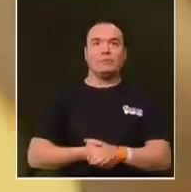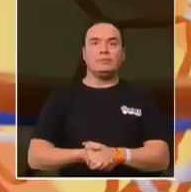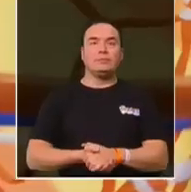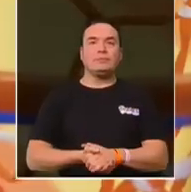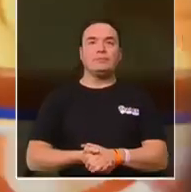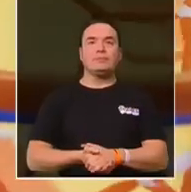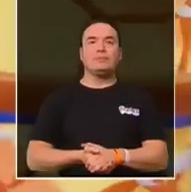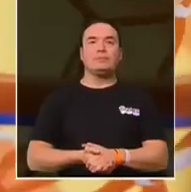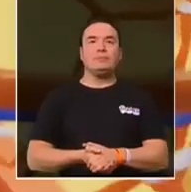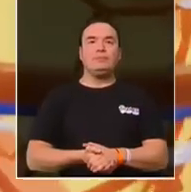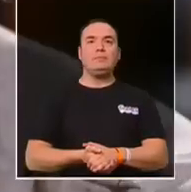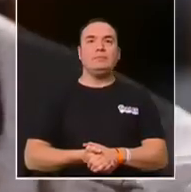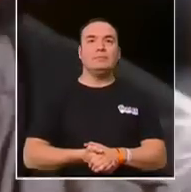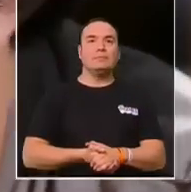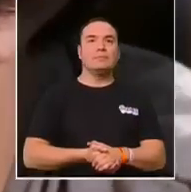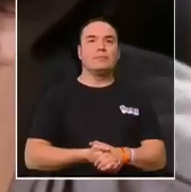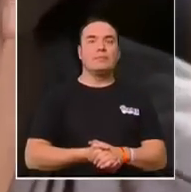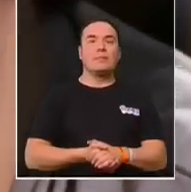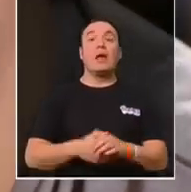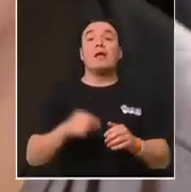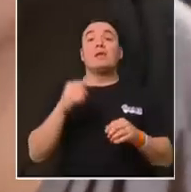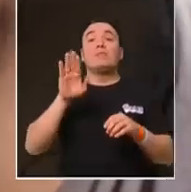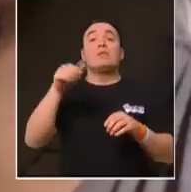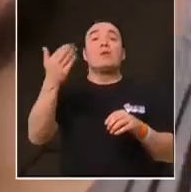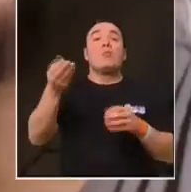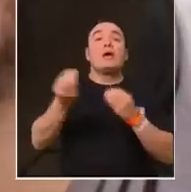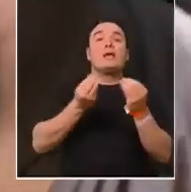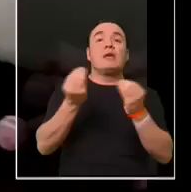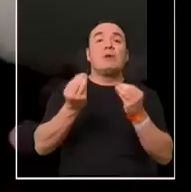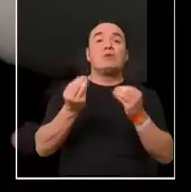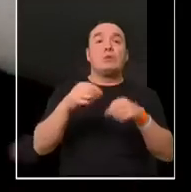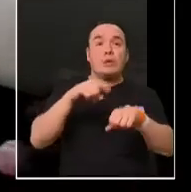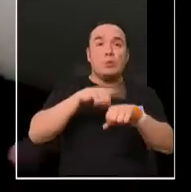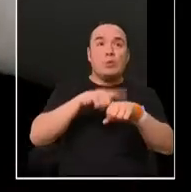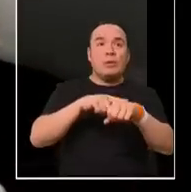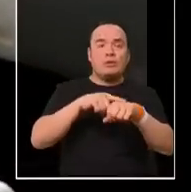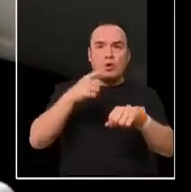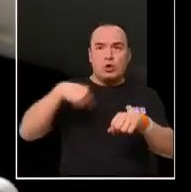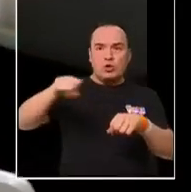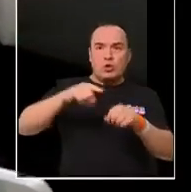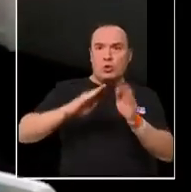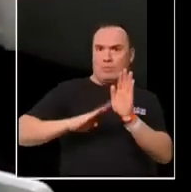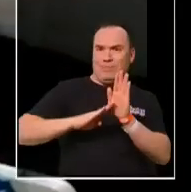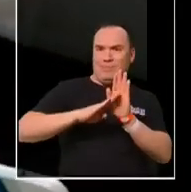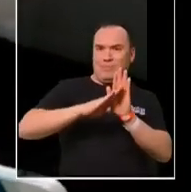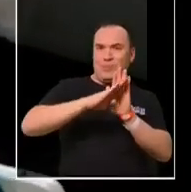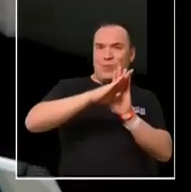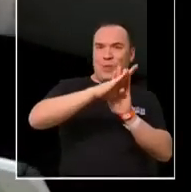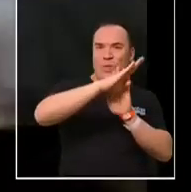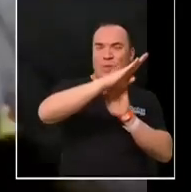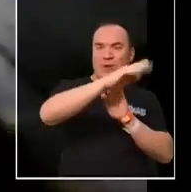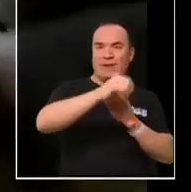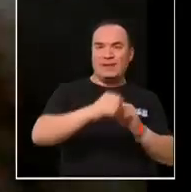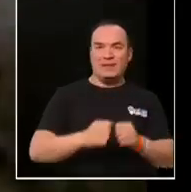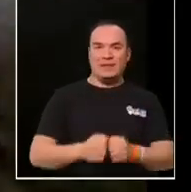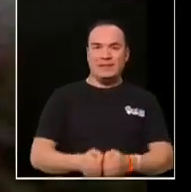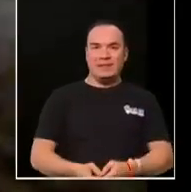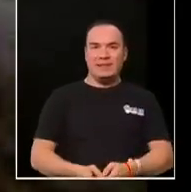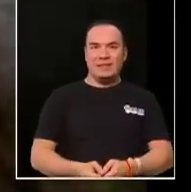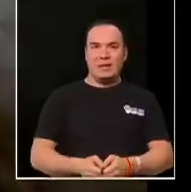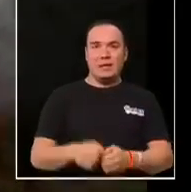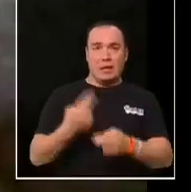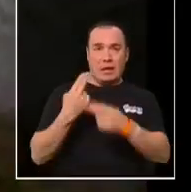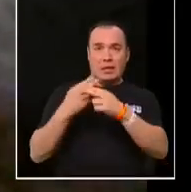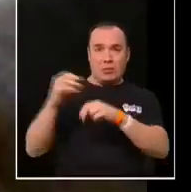Llegó un momento en donde siempre íbamos hacia arriba y en Teletón nos decían que ella